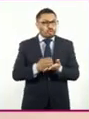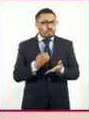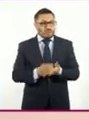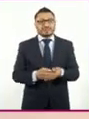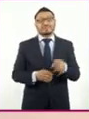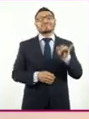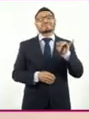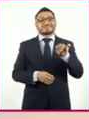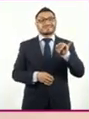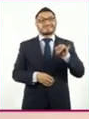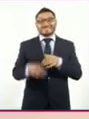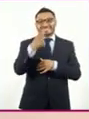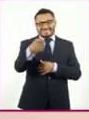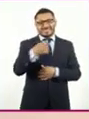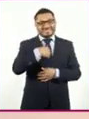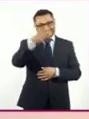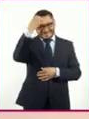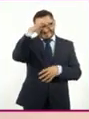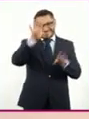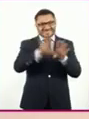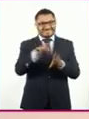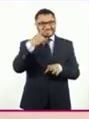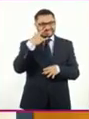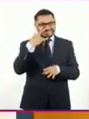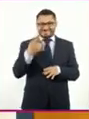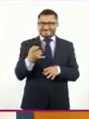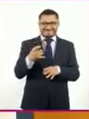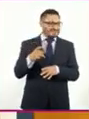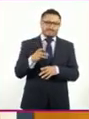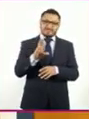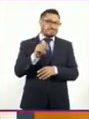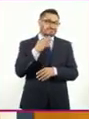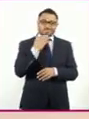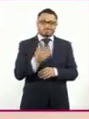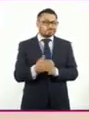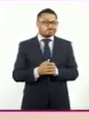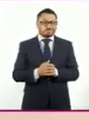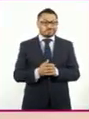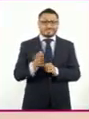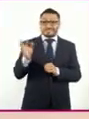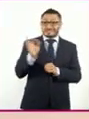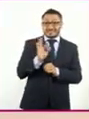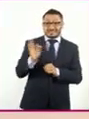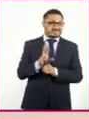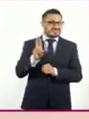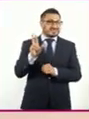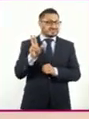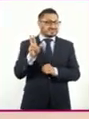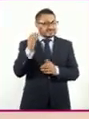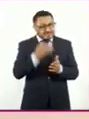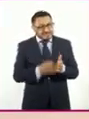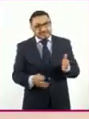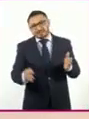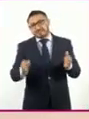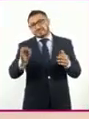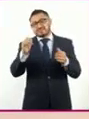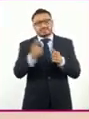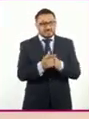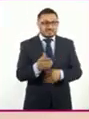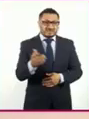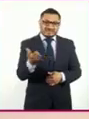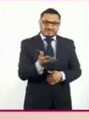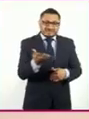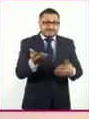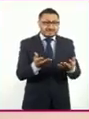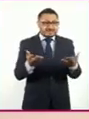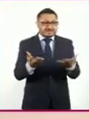Sí, por eso me extraña tanto que no nos queden bien. Quizás nos está faltando hacer algo en